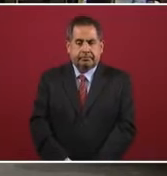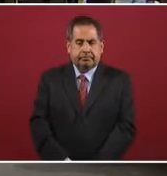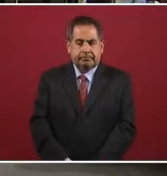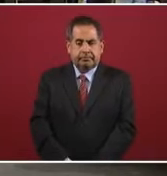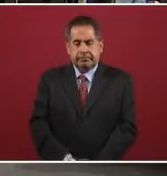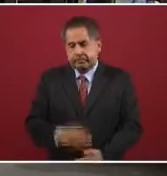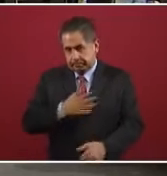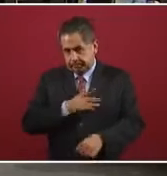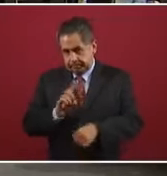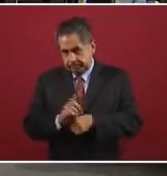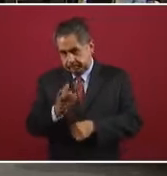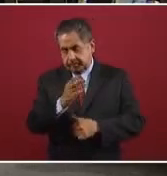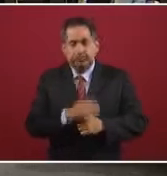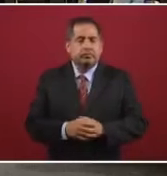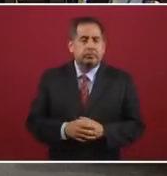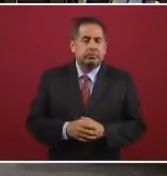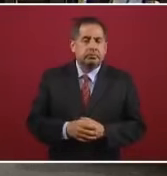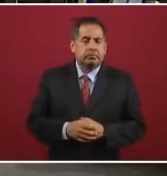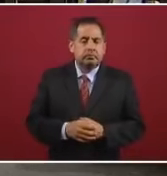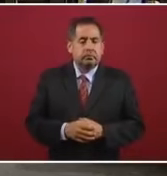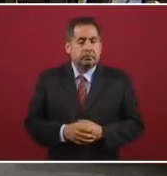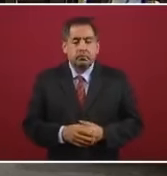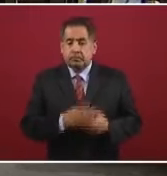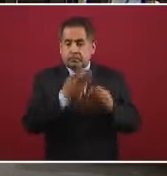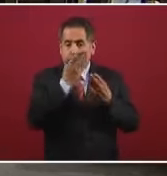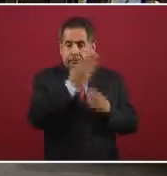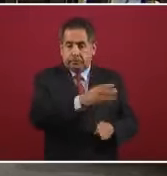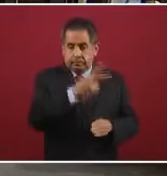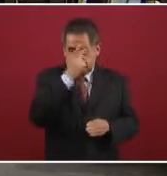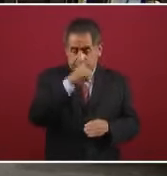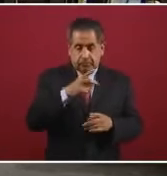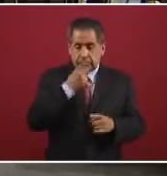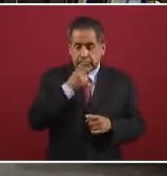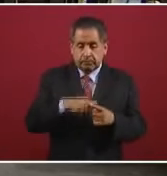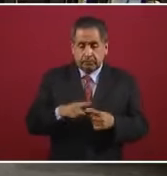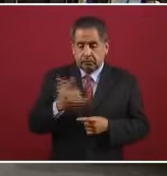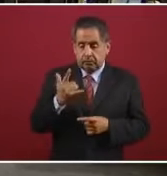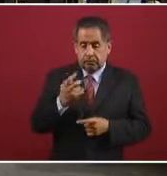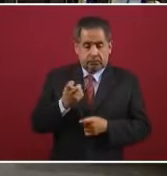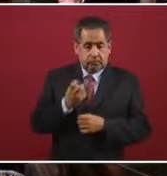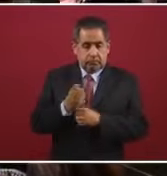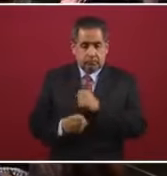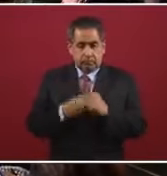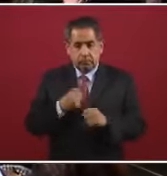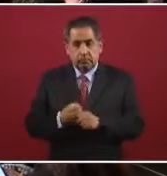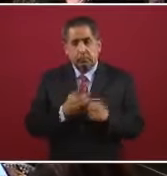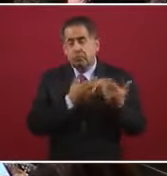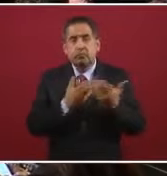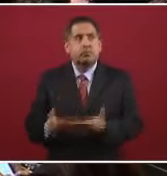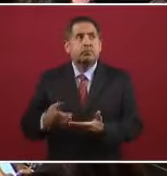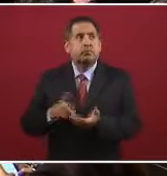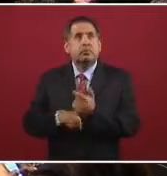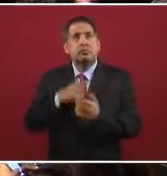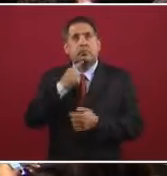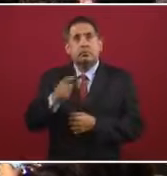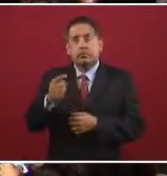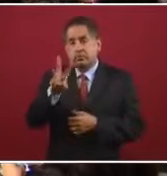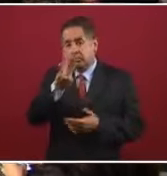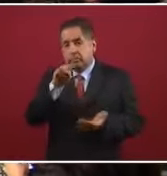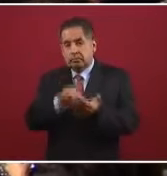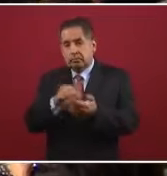Canciller, buenos días. Según reportes del Banco de México, hasta julio de este año habían llegado a México